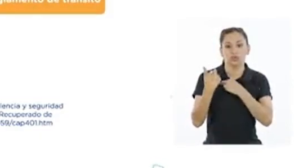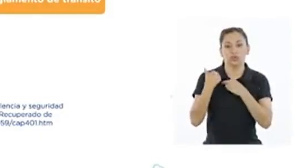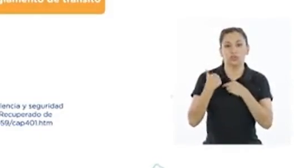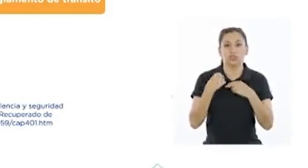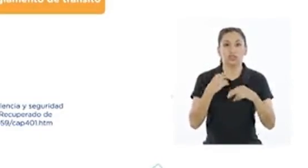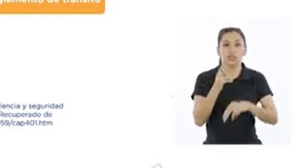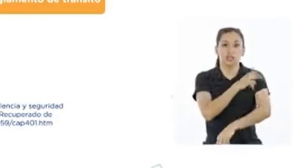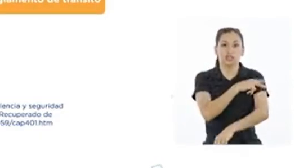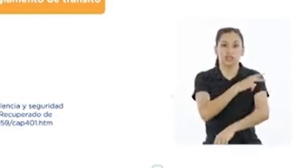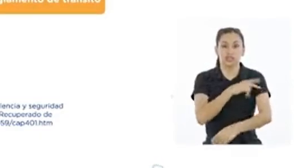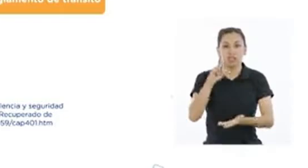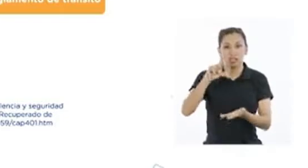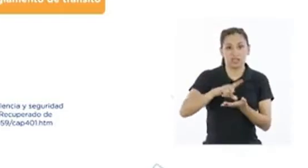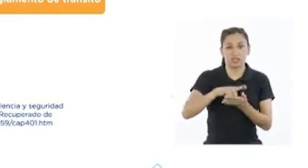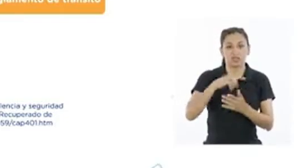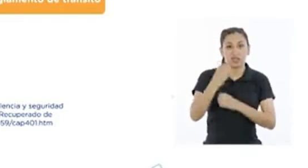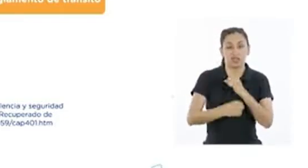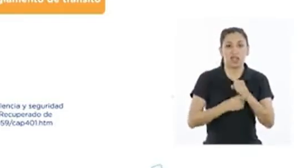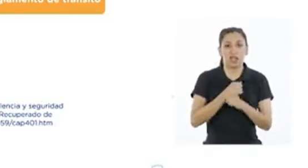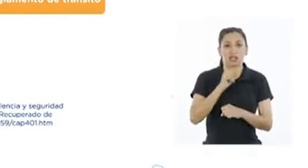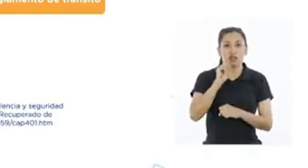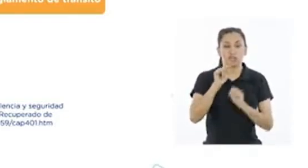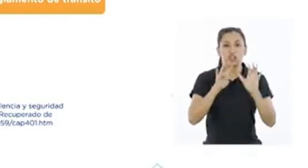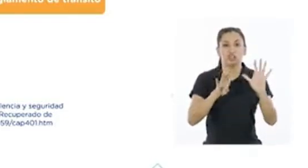de Serenazgo de Lima durante el año